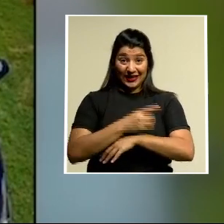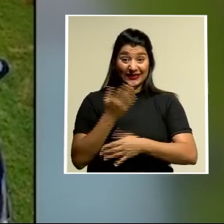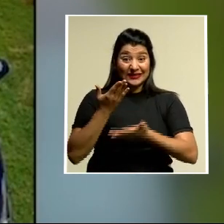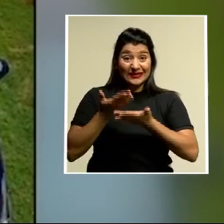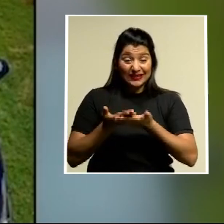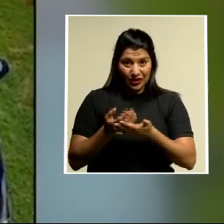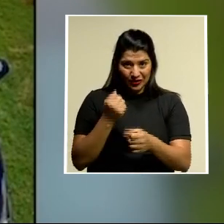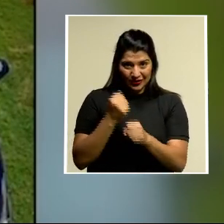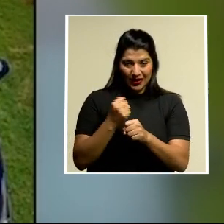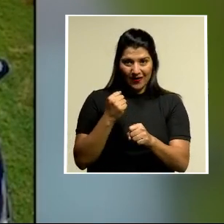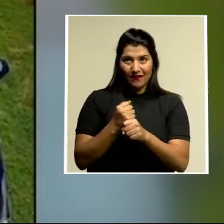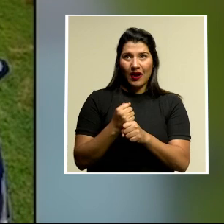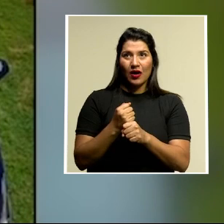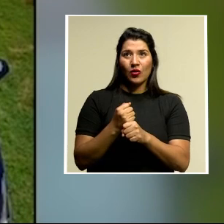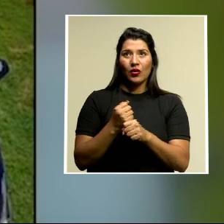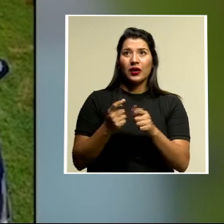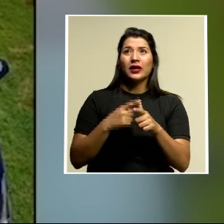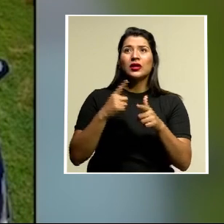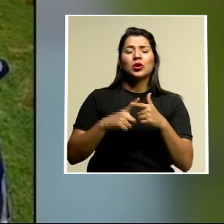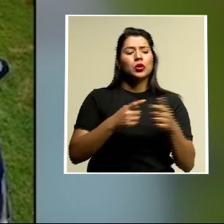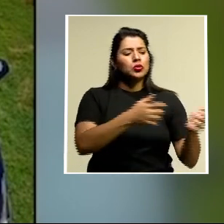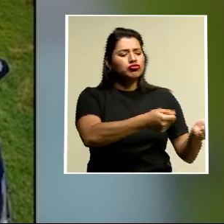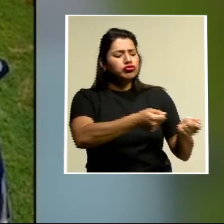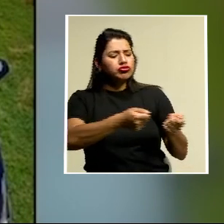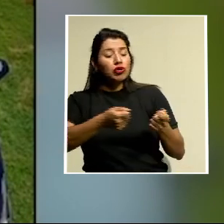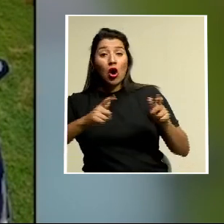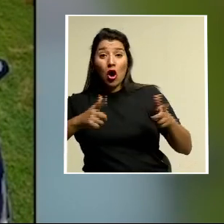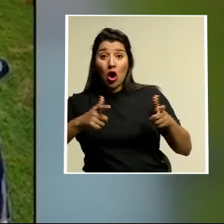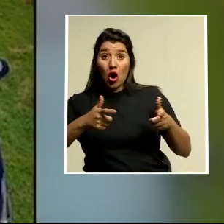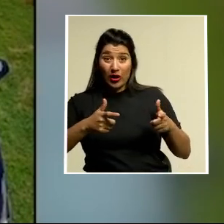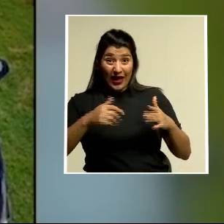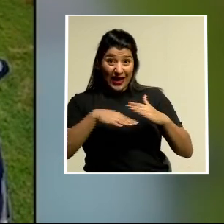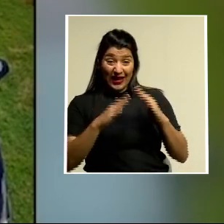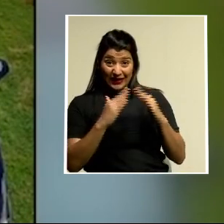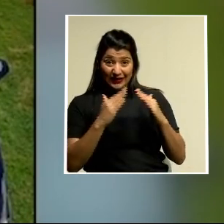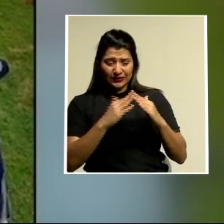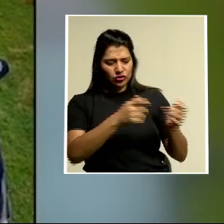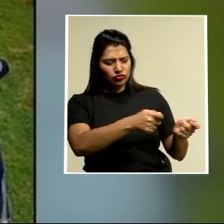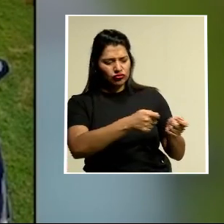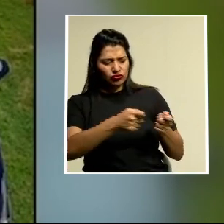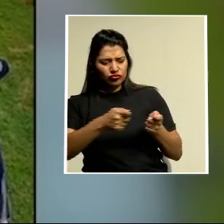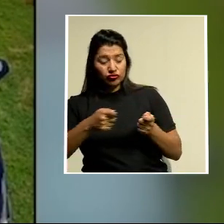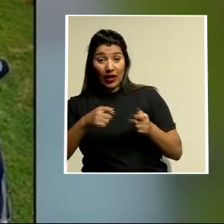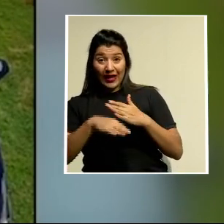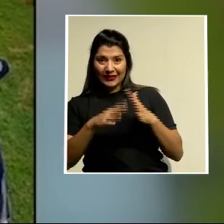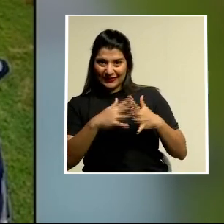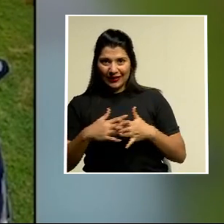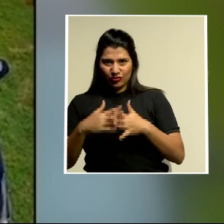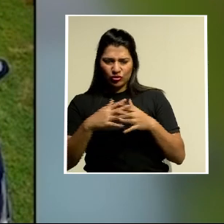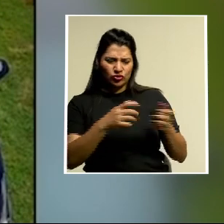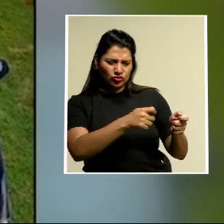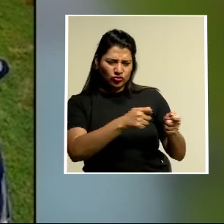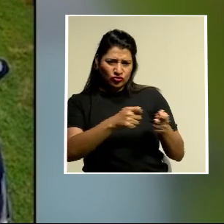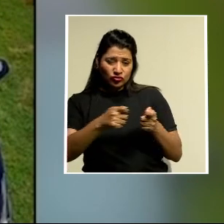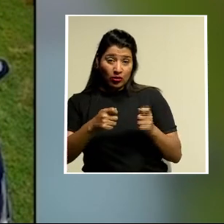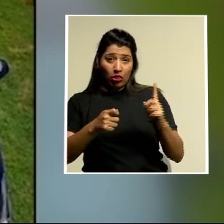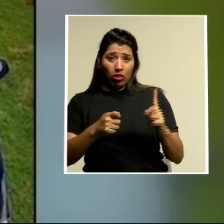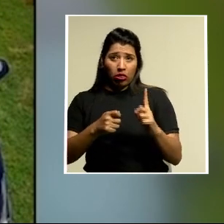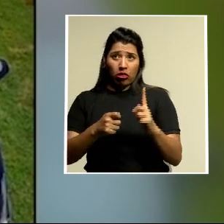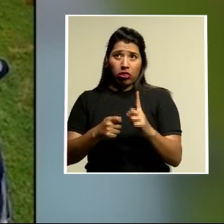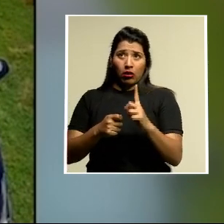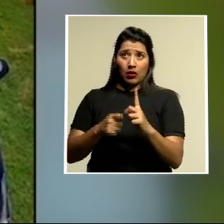que vive en Italia. Las investigaciones sobre la atroz estrategia aplicada por los regímenes militares del Cono Sur, conocida